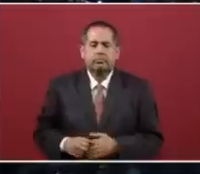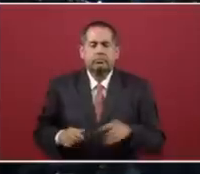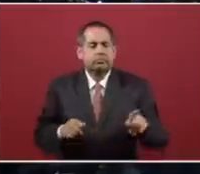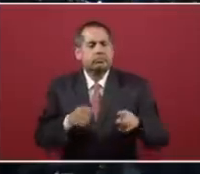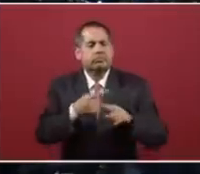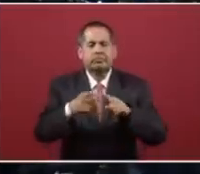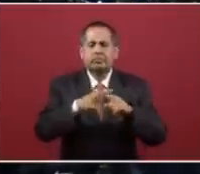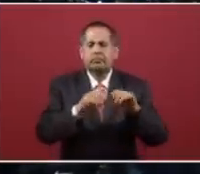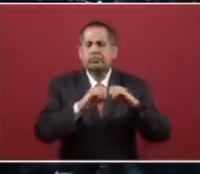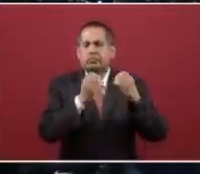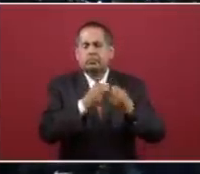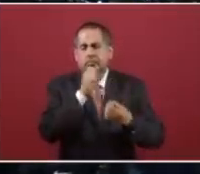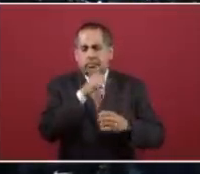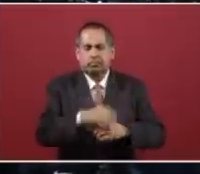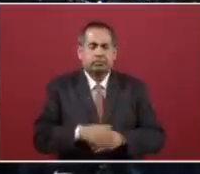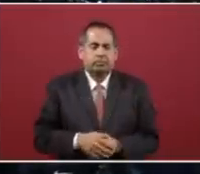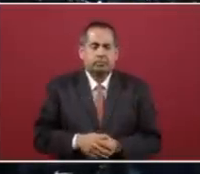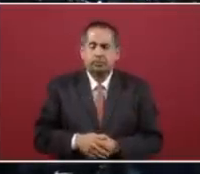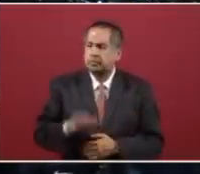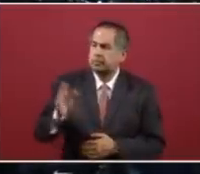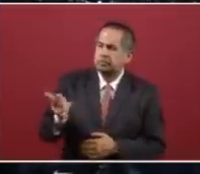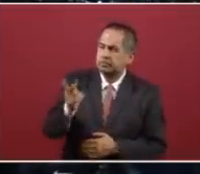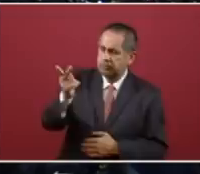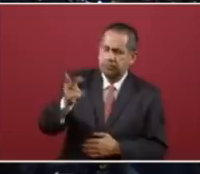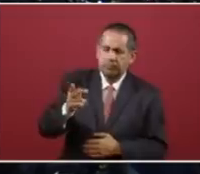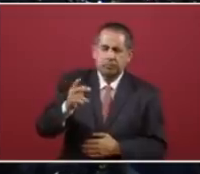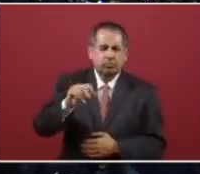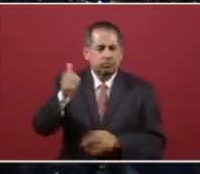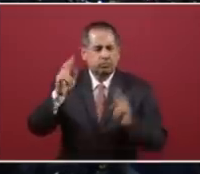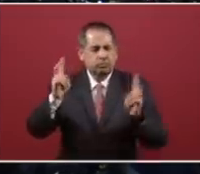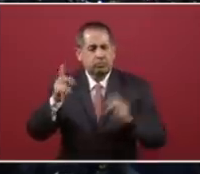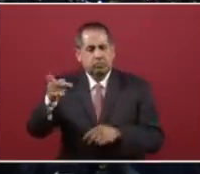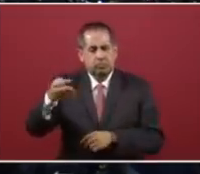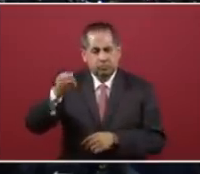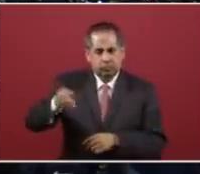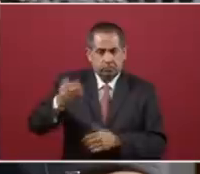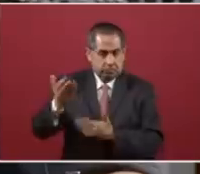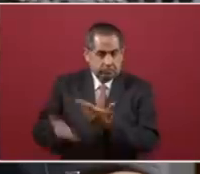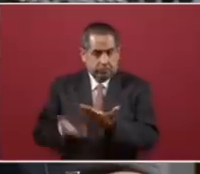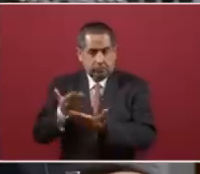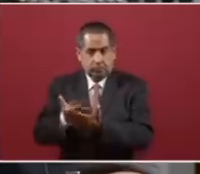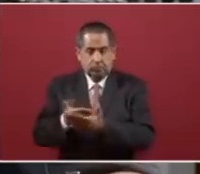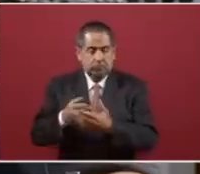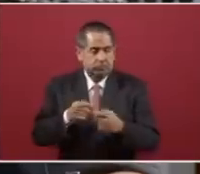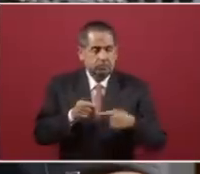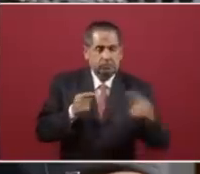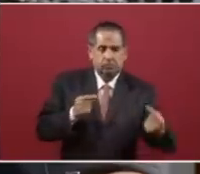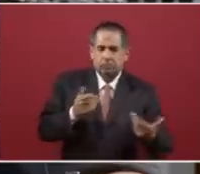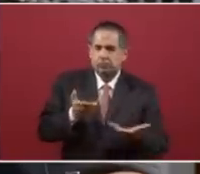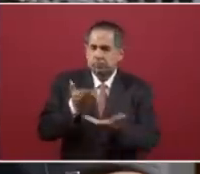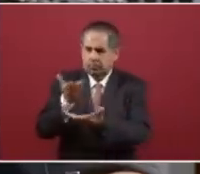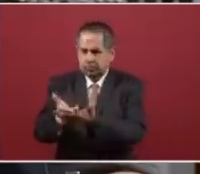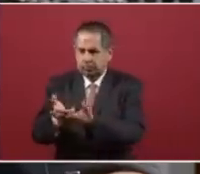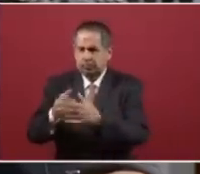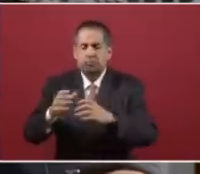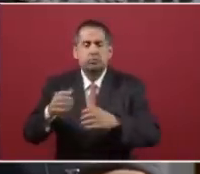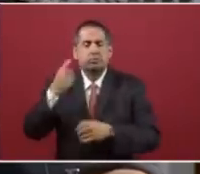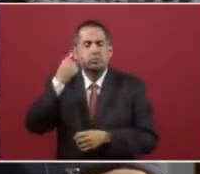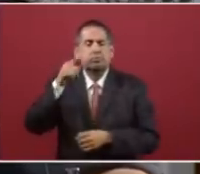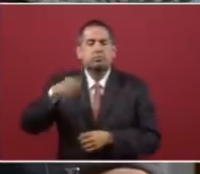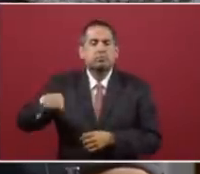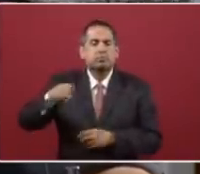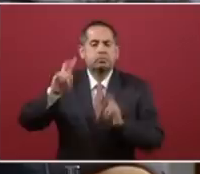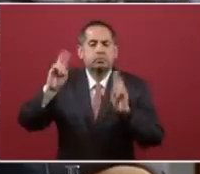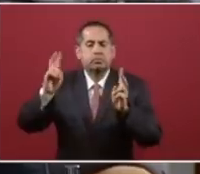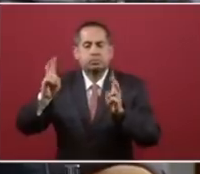organizaciones si usted aceptaría en otro tema si usted aceptaría esta propuesta que está haciendo la oposición en el congreso para que el el